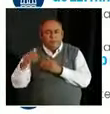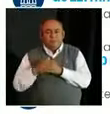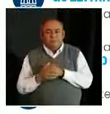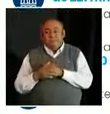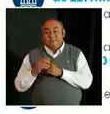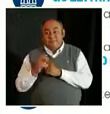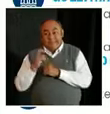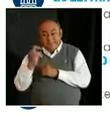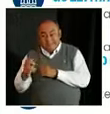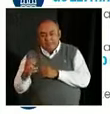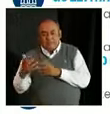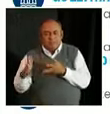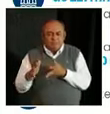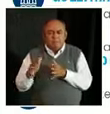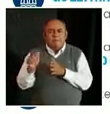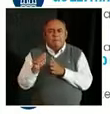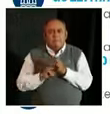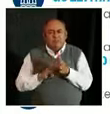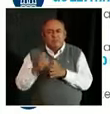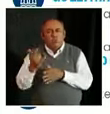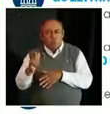para mediados del mes de julio.